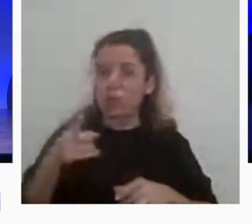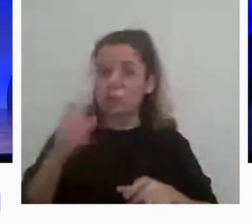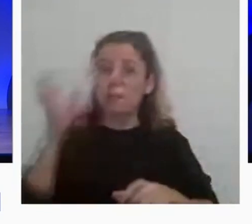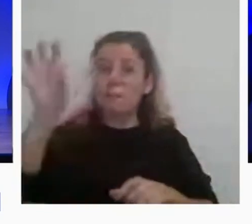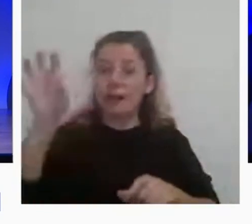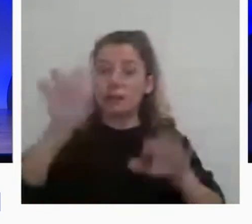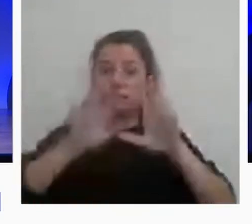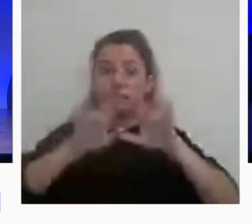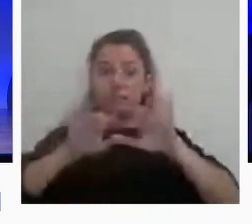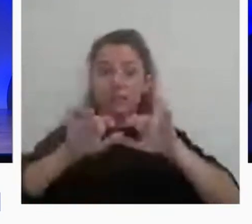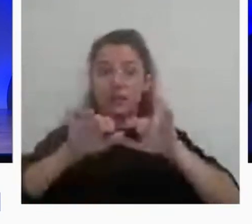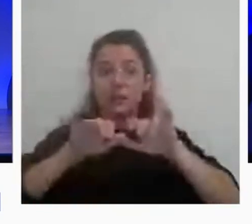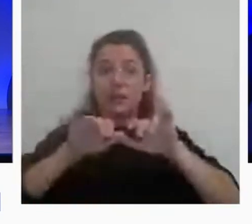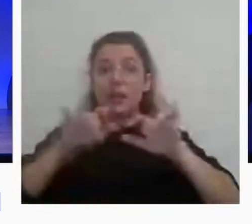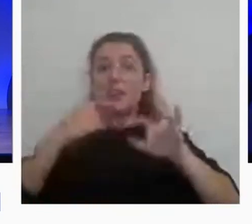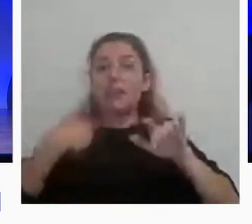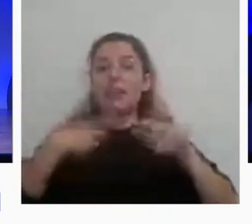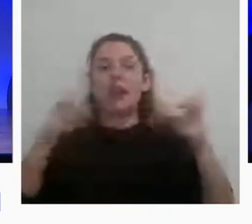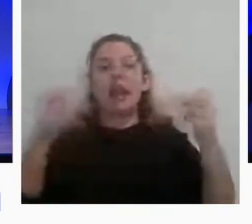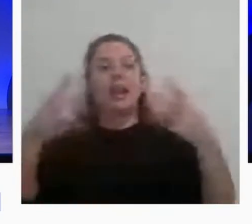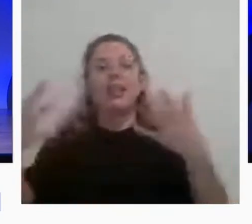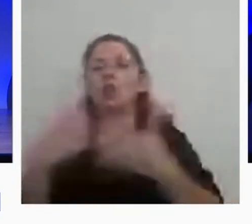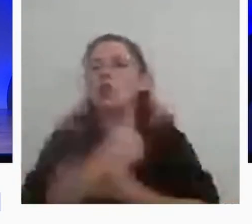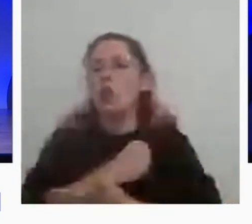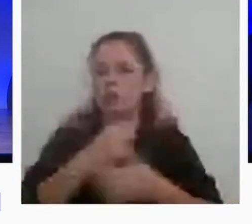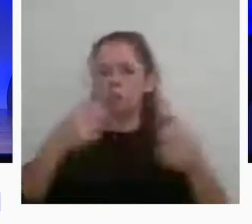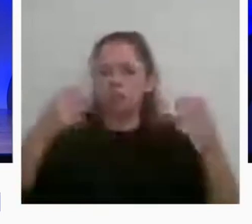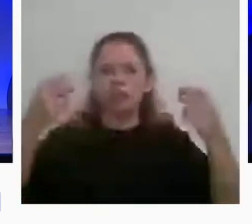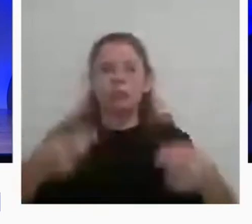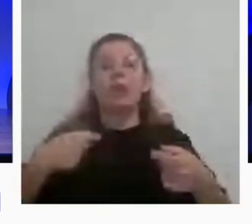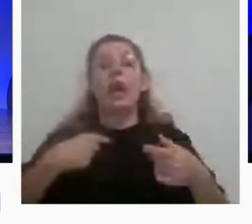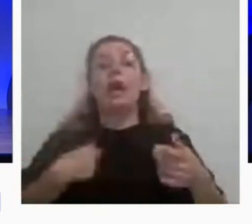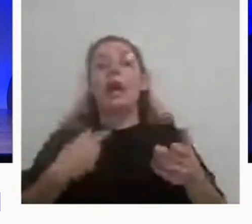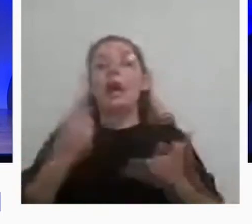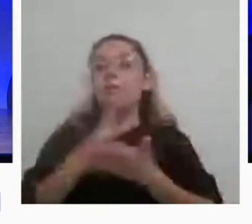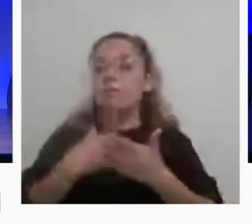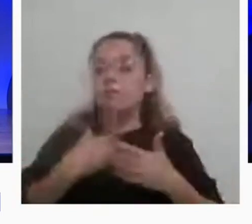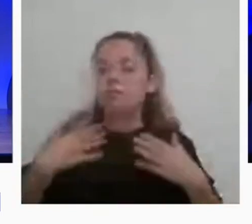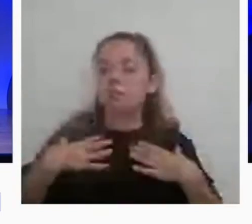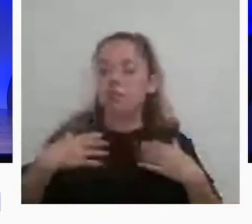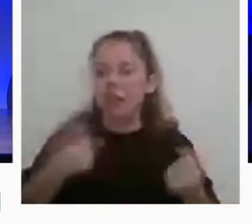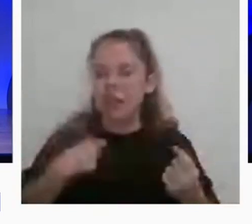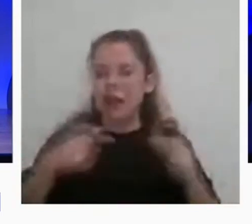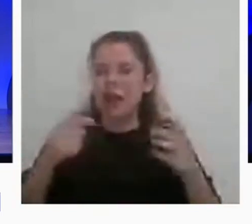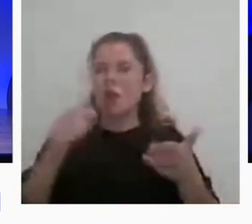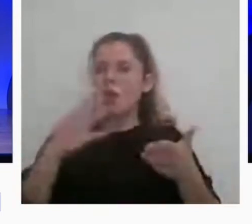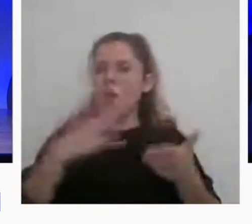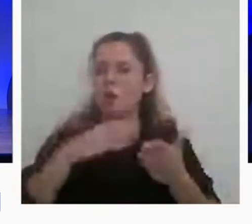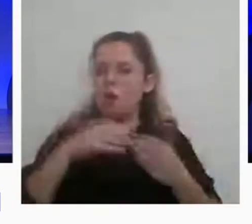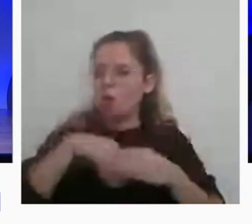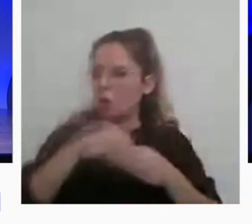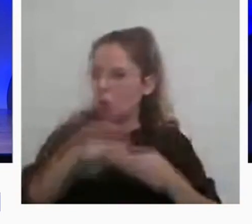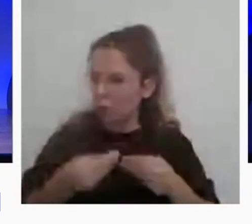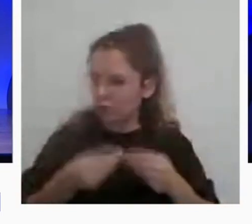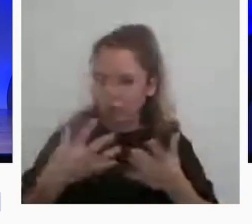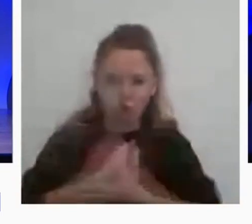todos los enlaces de las embajadas, de los gobiernos que necesitas, aplicaciones de sanidad, documentos, visados, todo en un único vistazo. El precio es muy económico para la